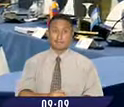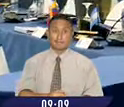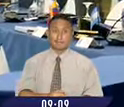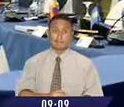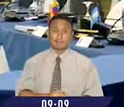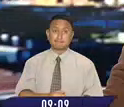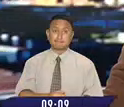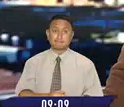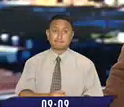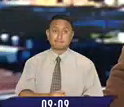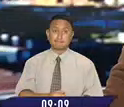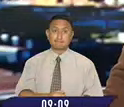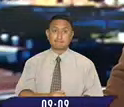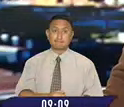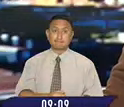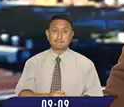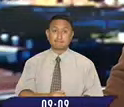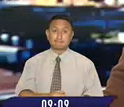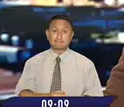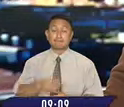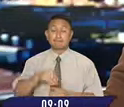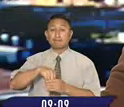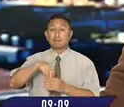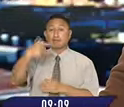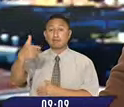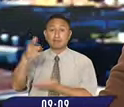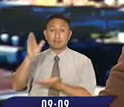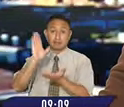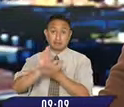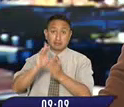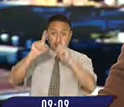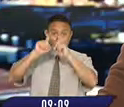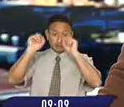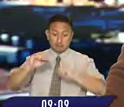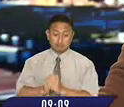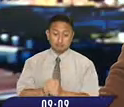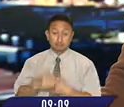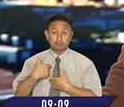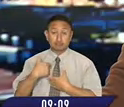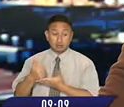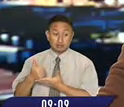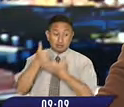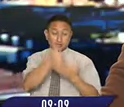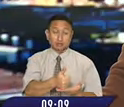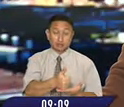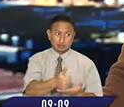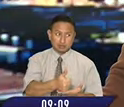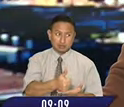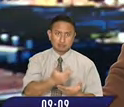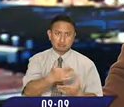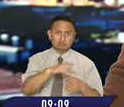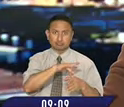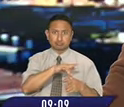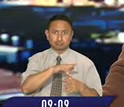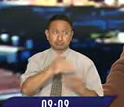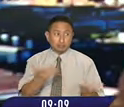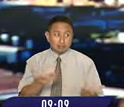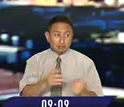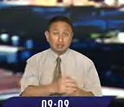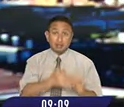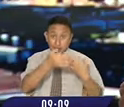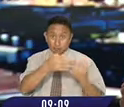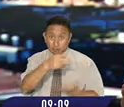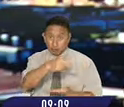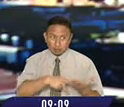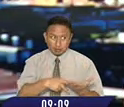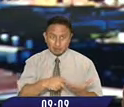Navarro. Prestadores externos del IES aseguran que está en riesgo la atención a pacientes derivados del seguro debido a que no se cumple con el